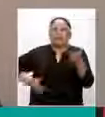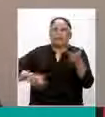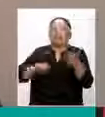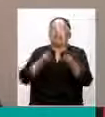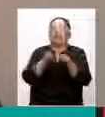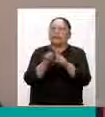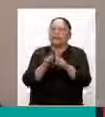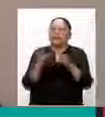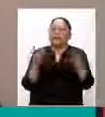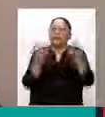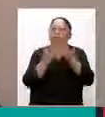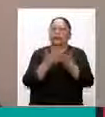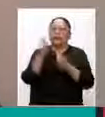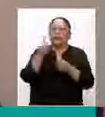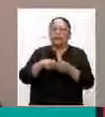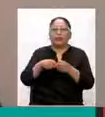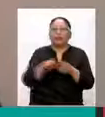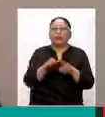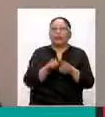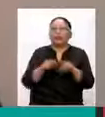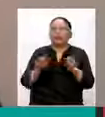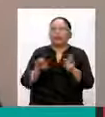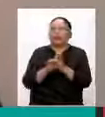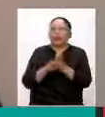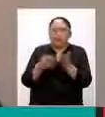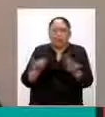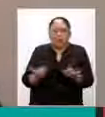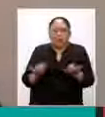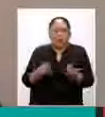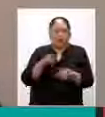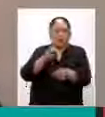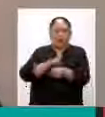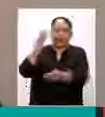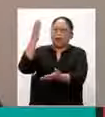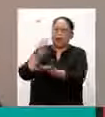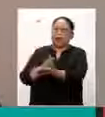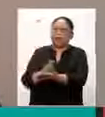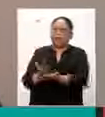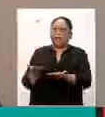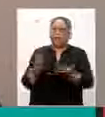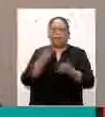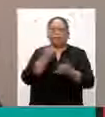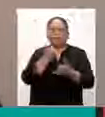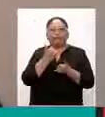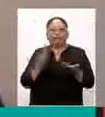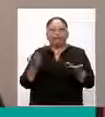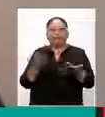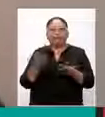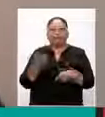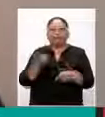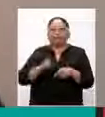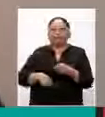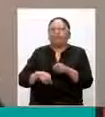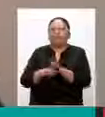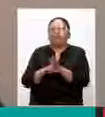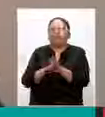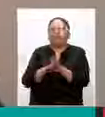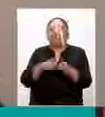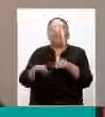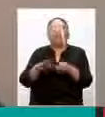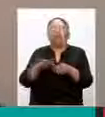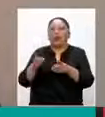este momento, al encontrarnos ante un paro que se podría considerar, en este caso, desproporcionado y que no ha agotado las instancias